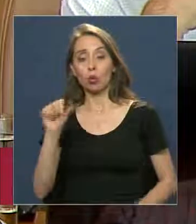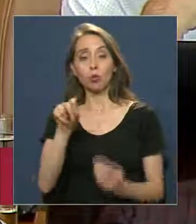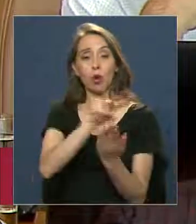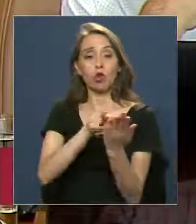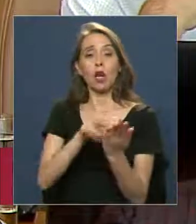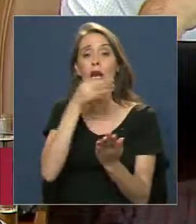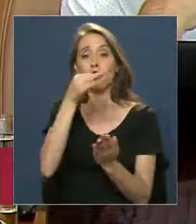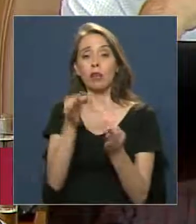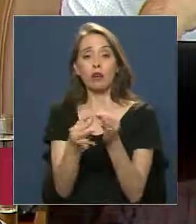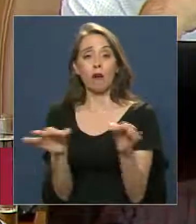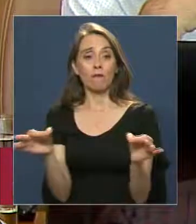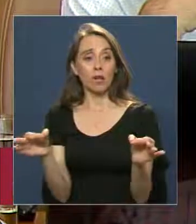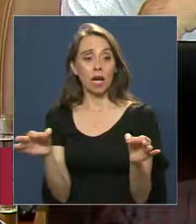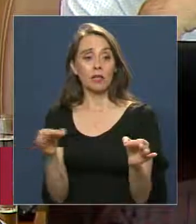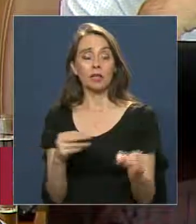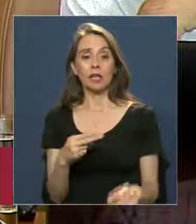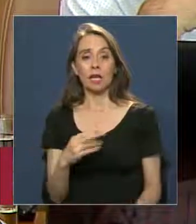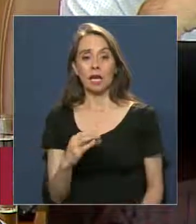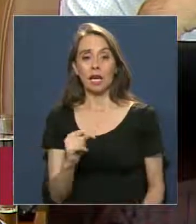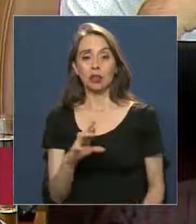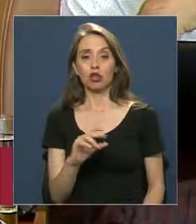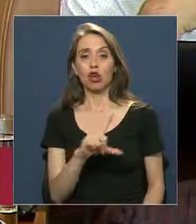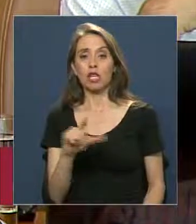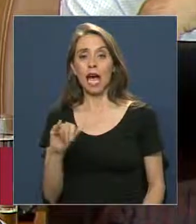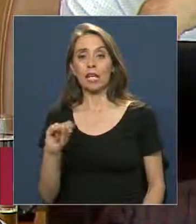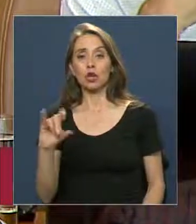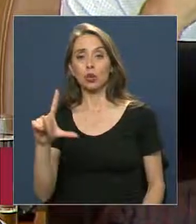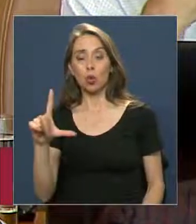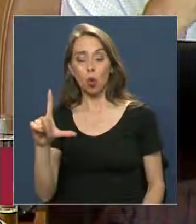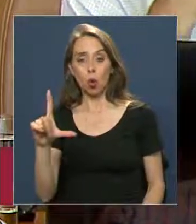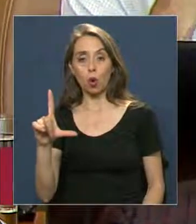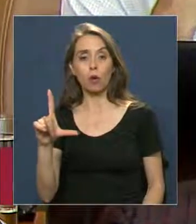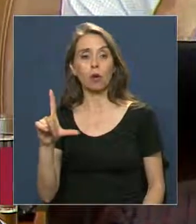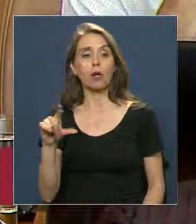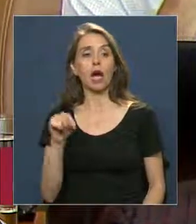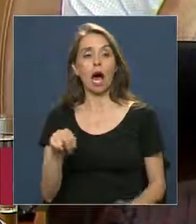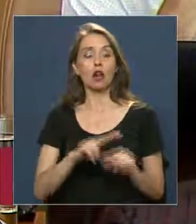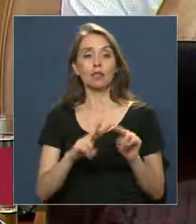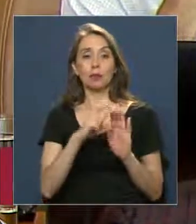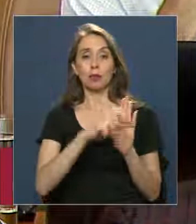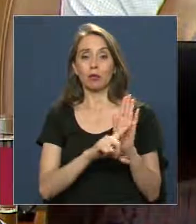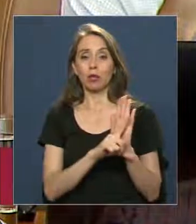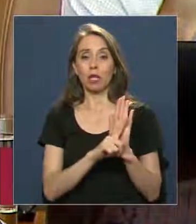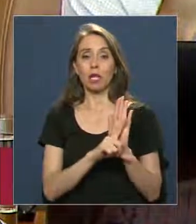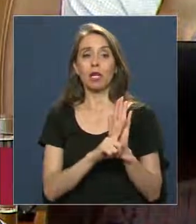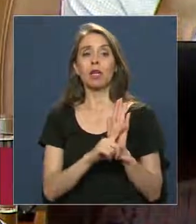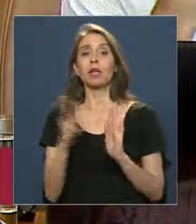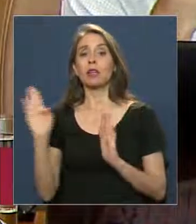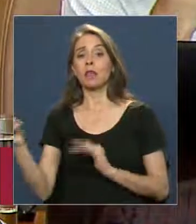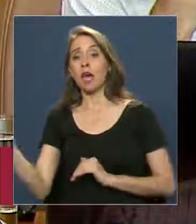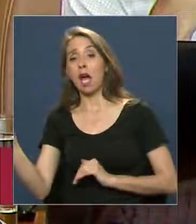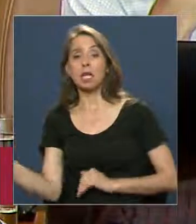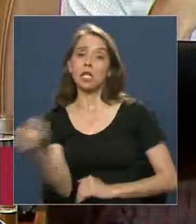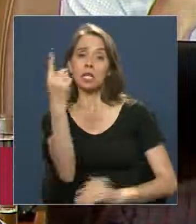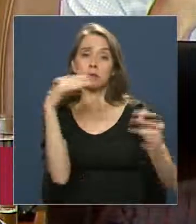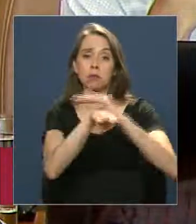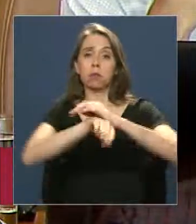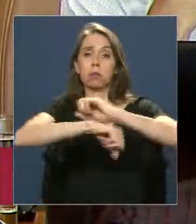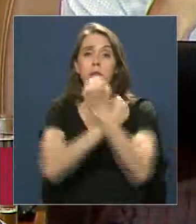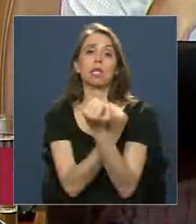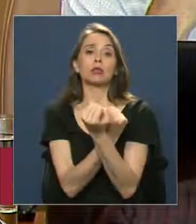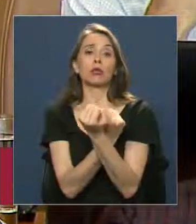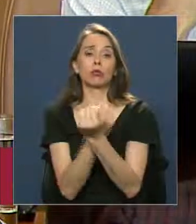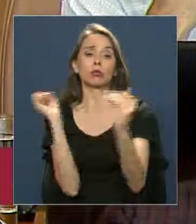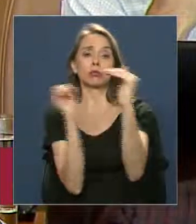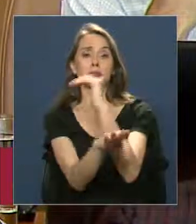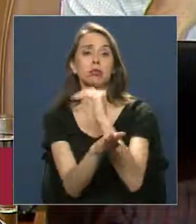incluso. Es decir, a Héctor Yaitul, de acuerdo a lo que hoy día estamos legislando, tendríamos que meterlo preso.